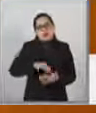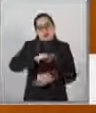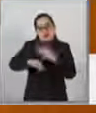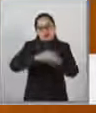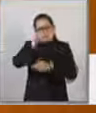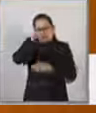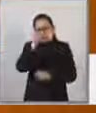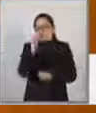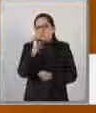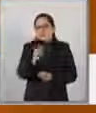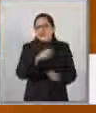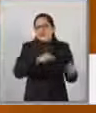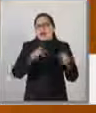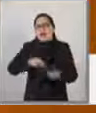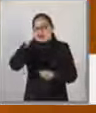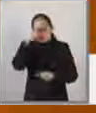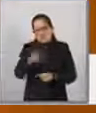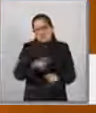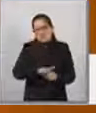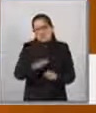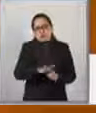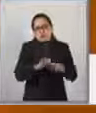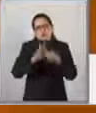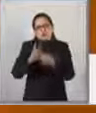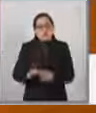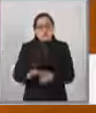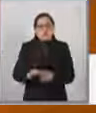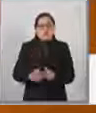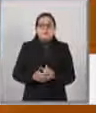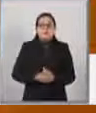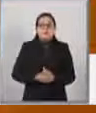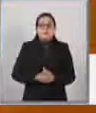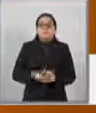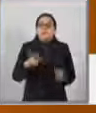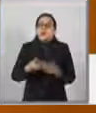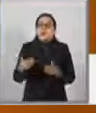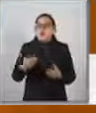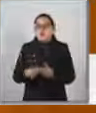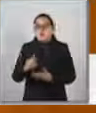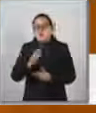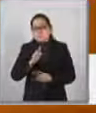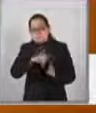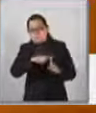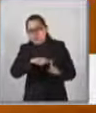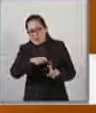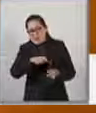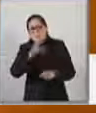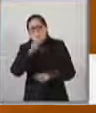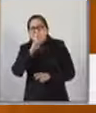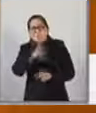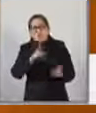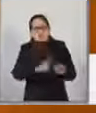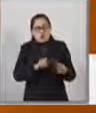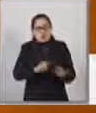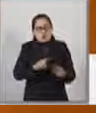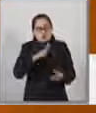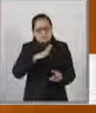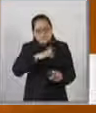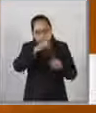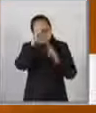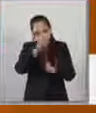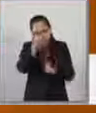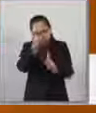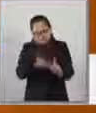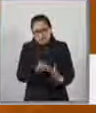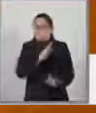que contemos en este país con los perfiles de más alta calidad y con las personas de mayor honorabilidad, que en ese